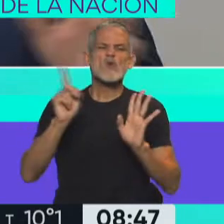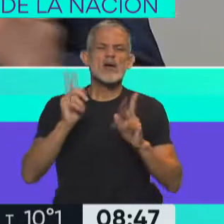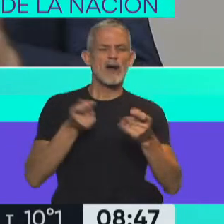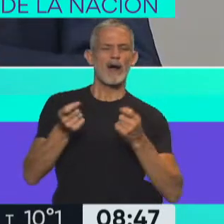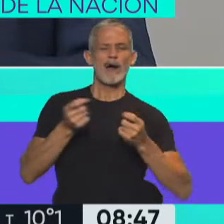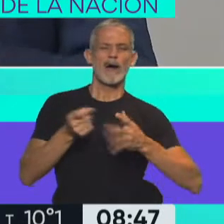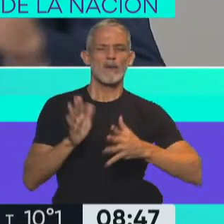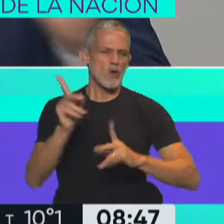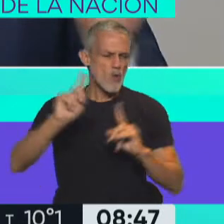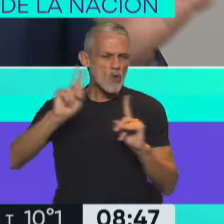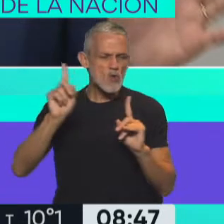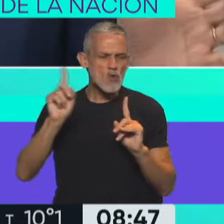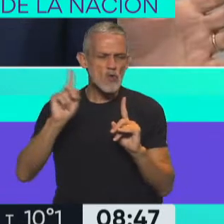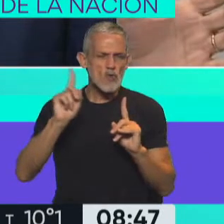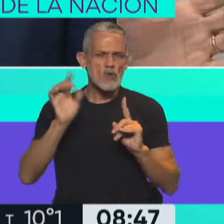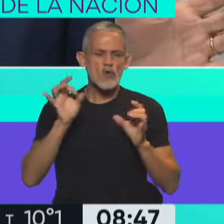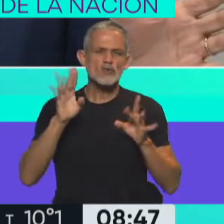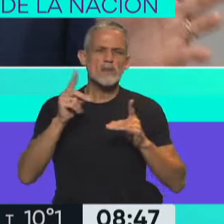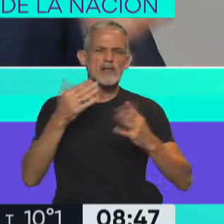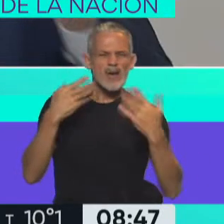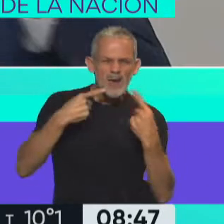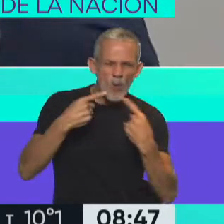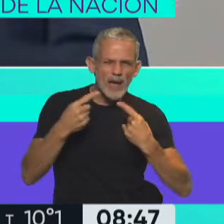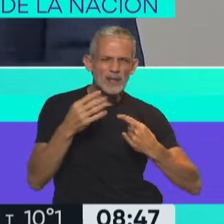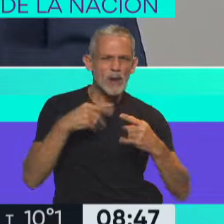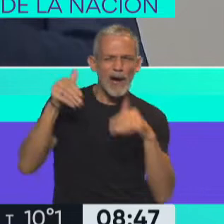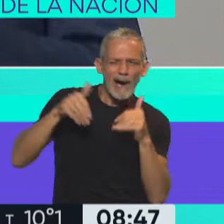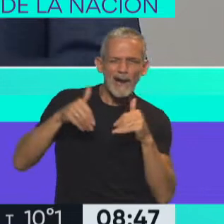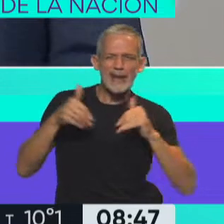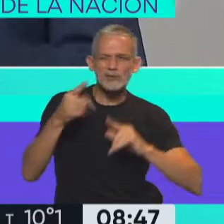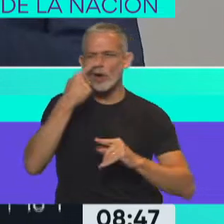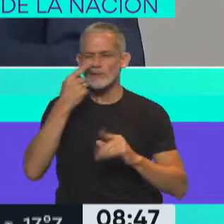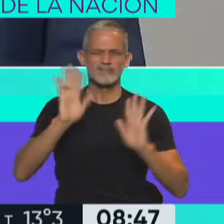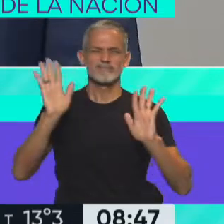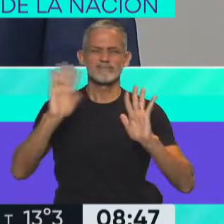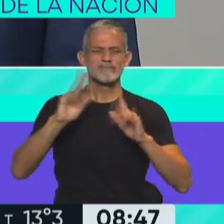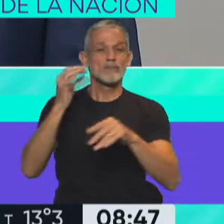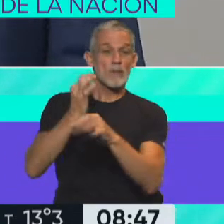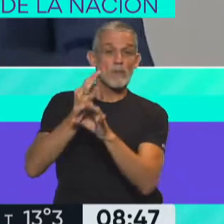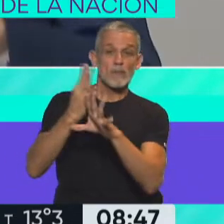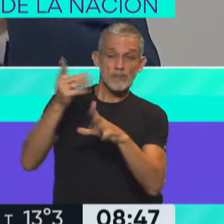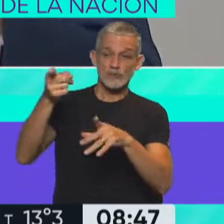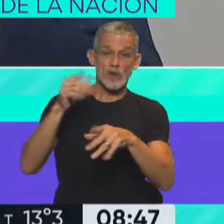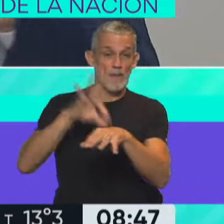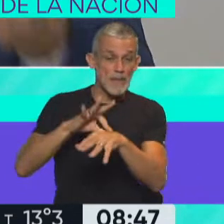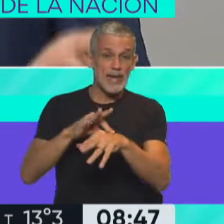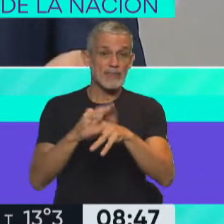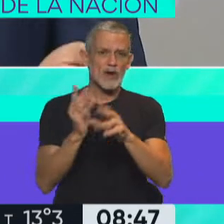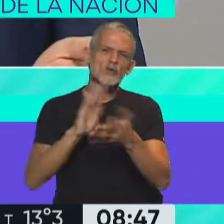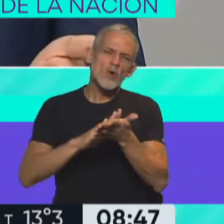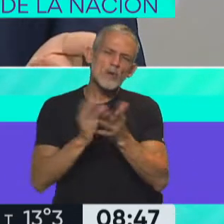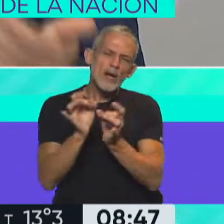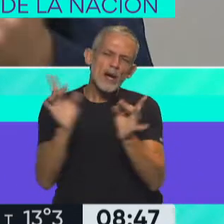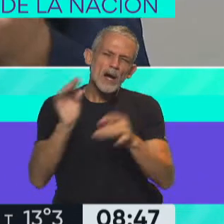especular, aquí hay que mirar menos las encuestas para escuchar más a los sanitaristas, a los epidemiólogos, porque todos